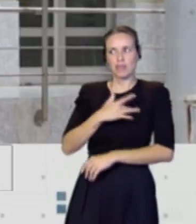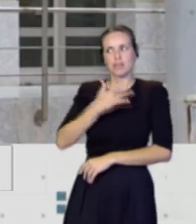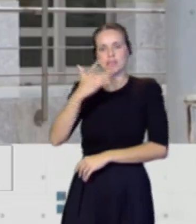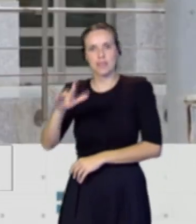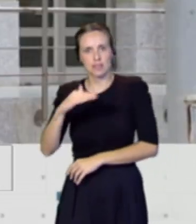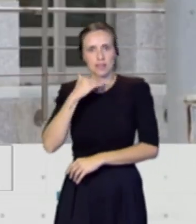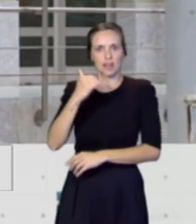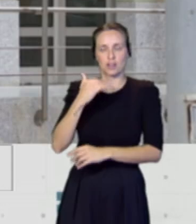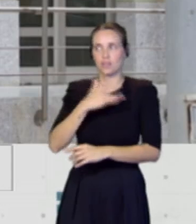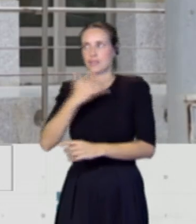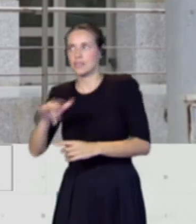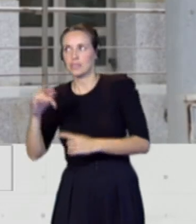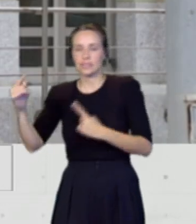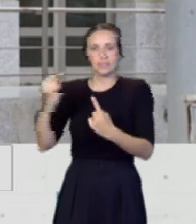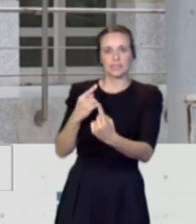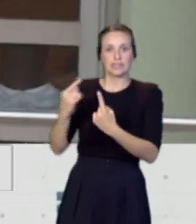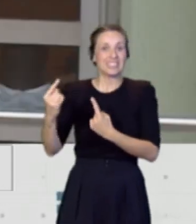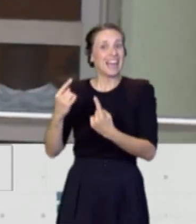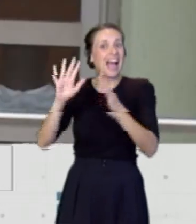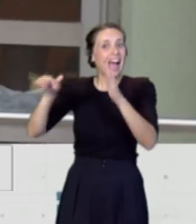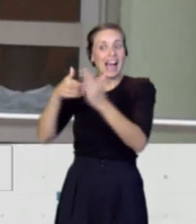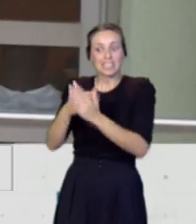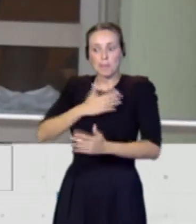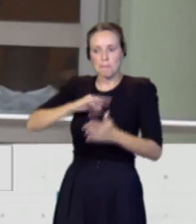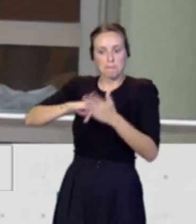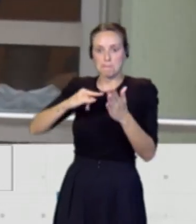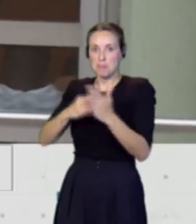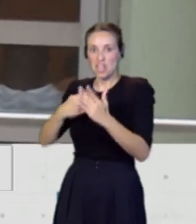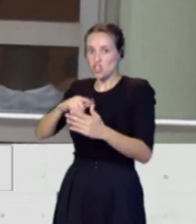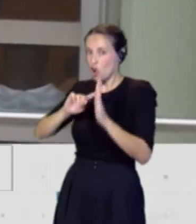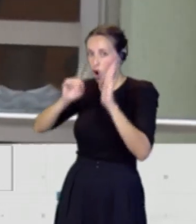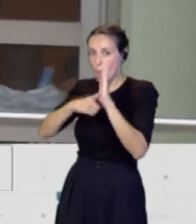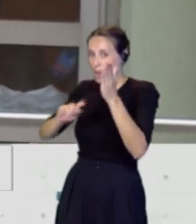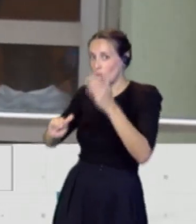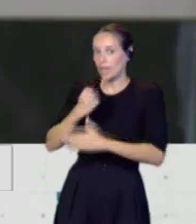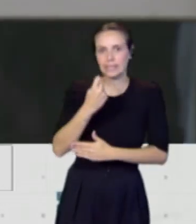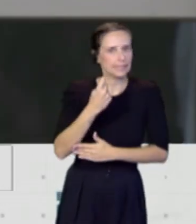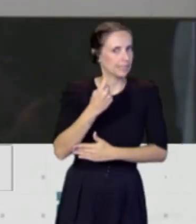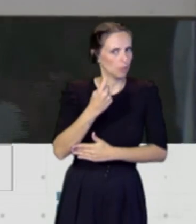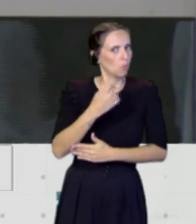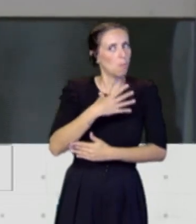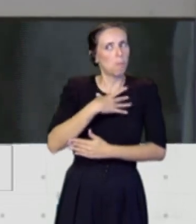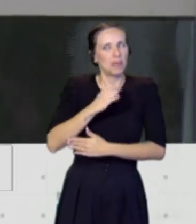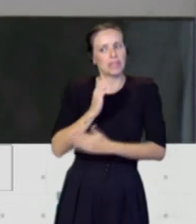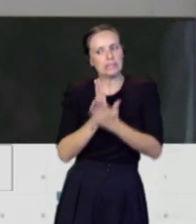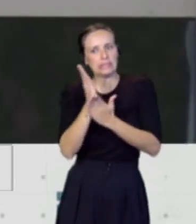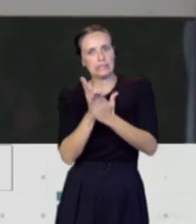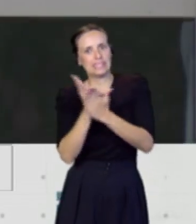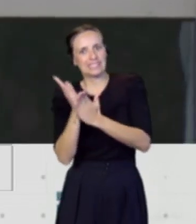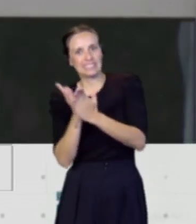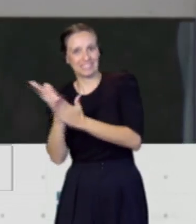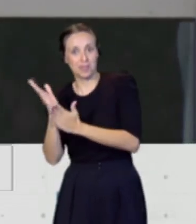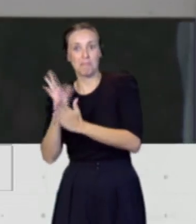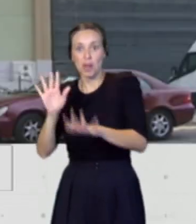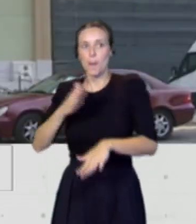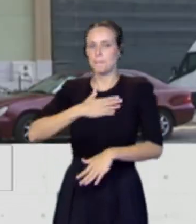un subóptimo, significa que nadie puede alcanzar su plan A, todo el mundo puede aspirar a su plan B o a su plan C, pero en ningún caso a su propio plan